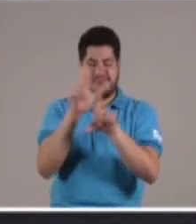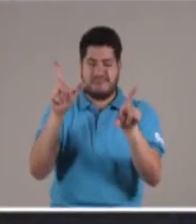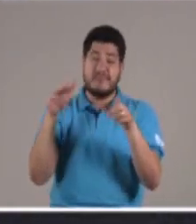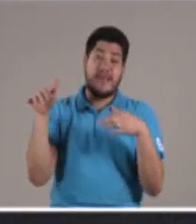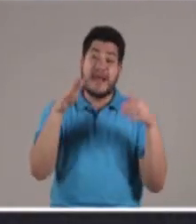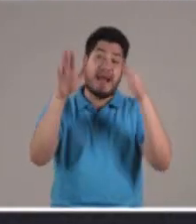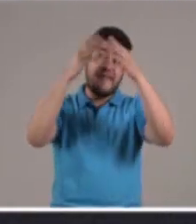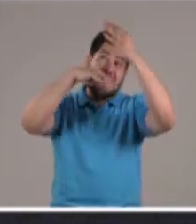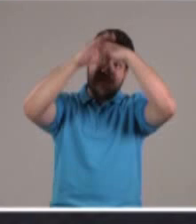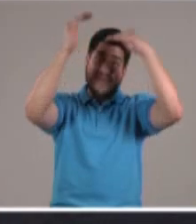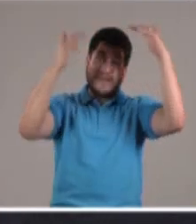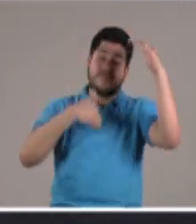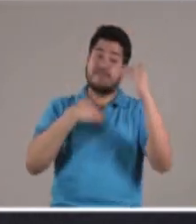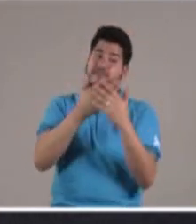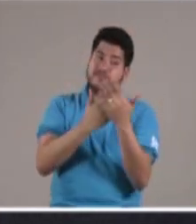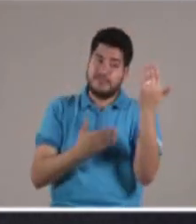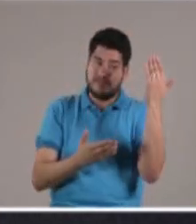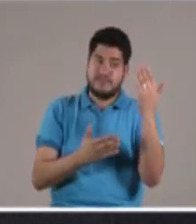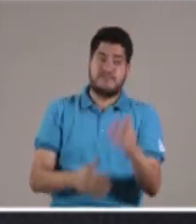voy